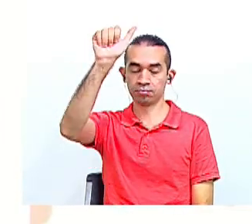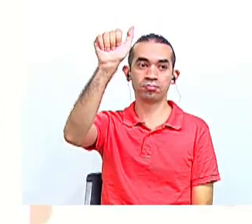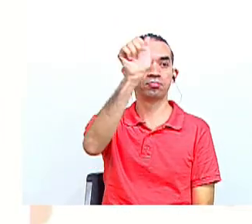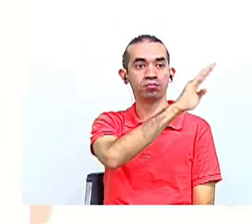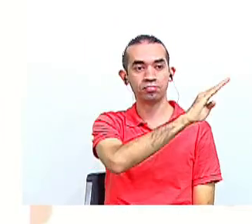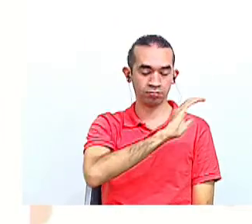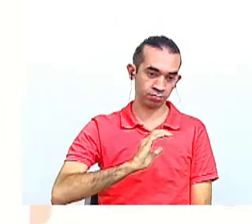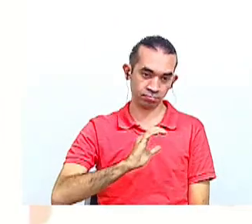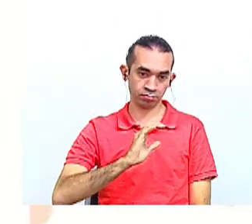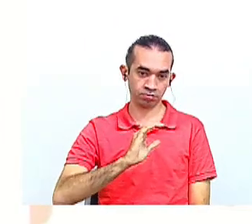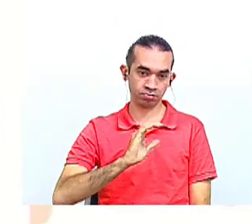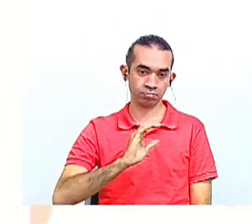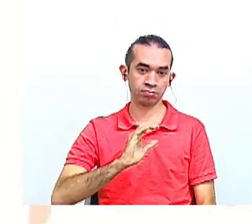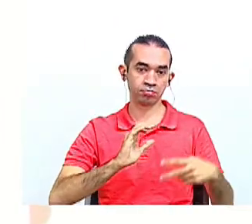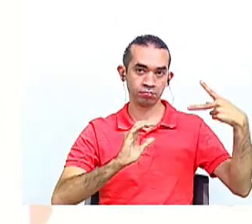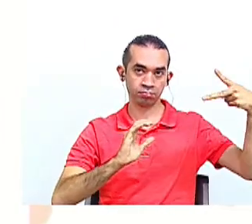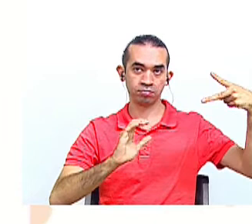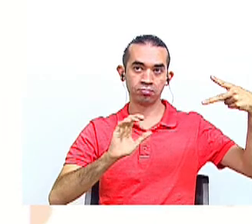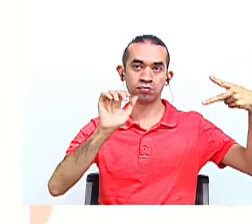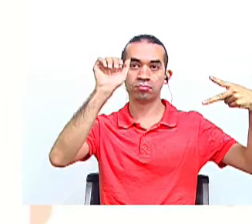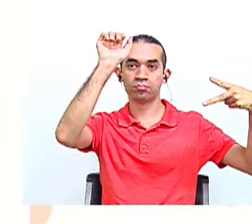es congruente con el ángulo